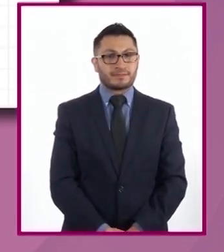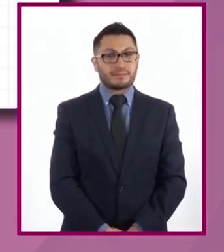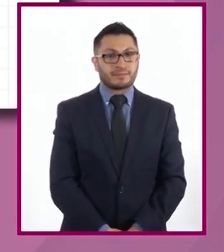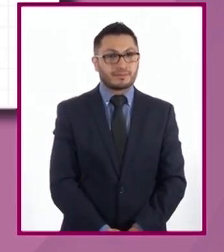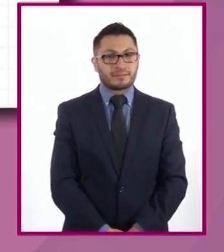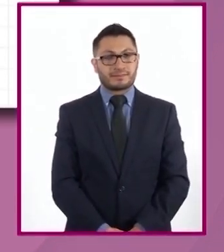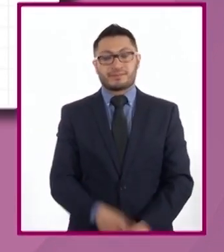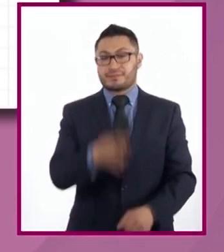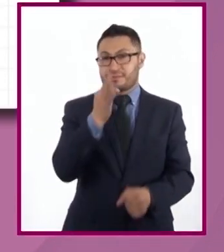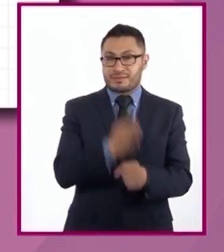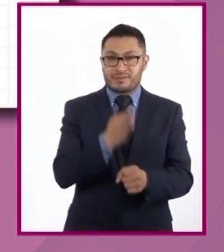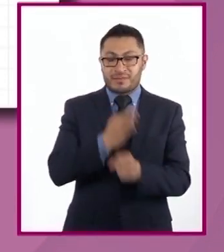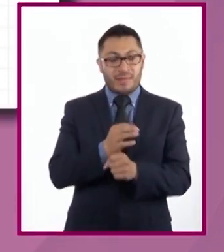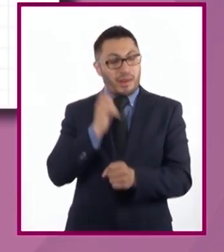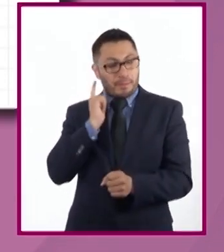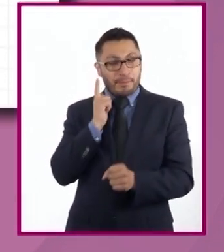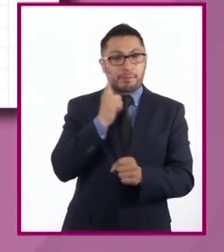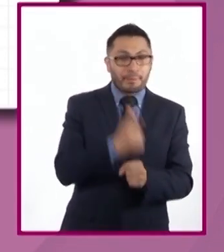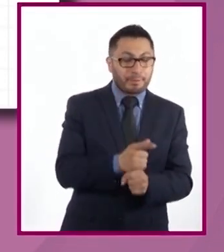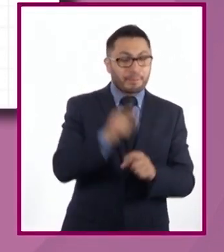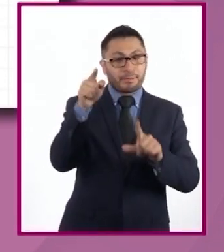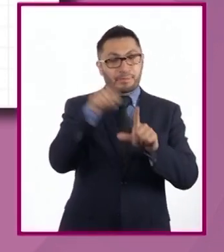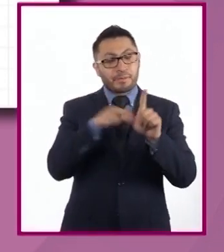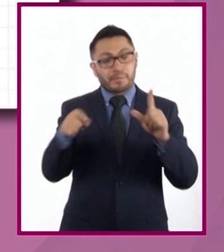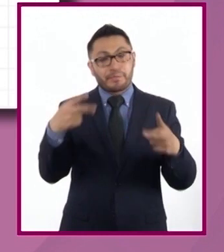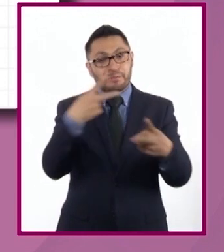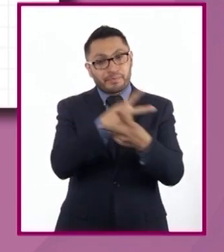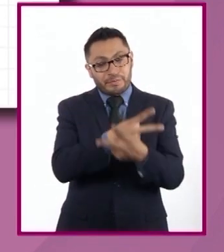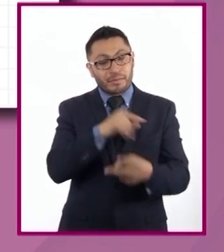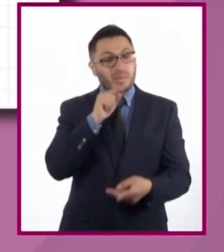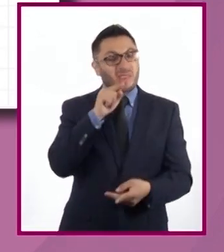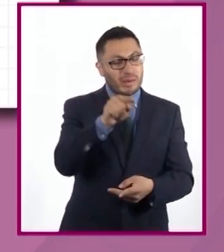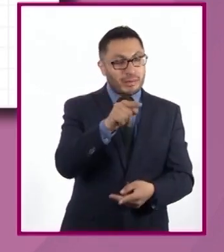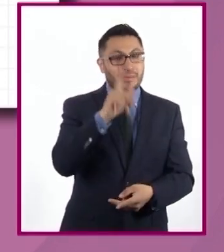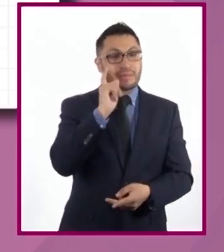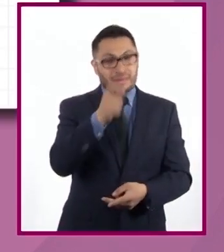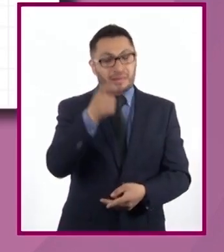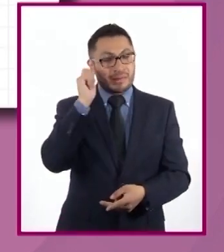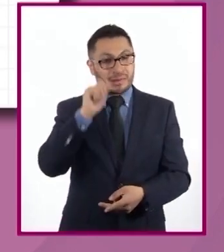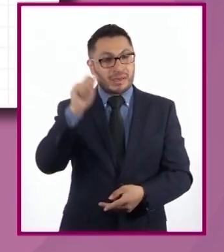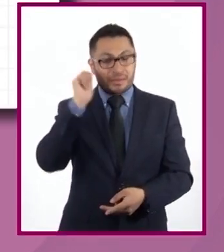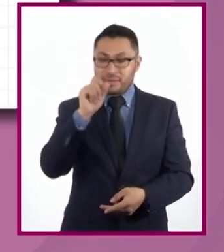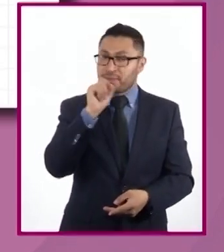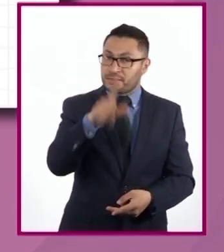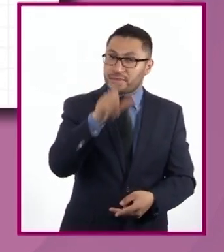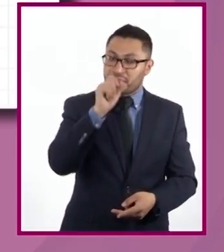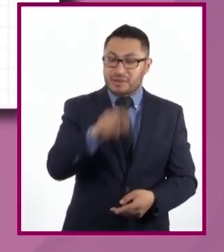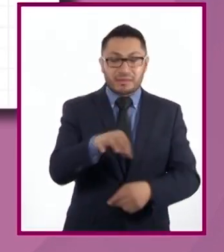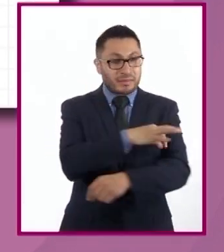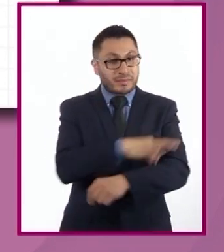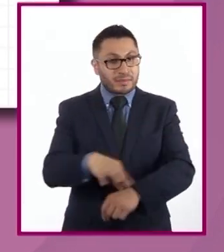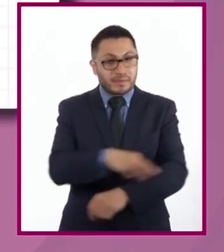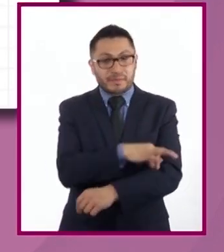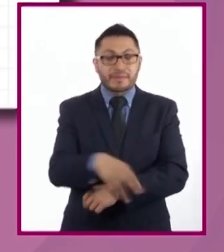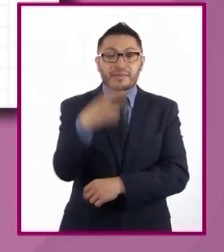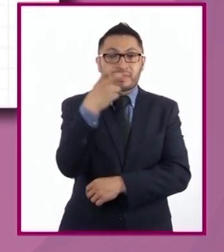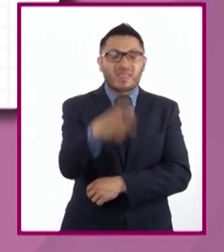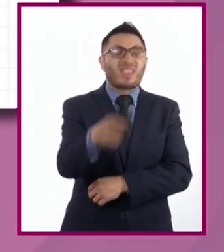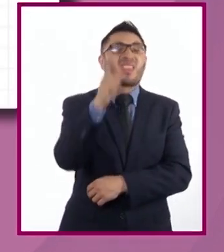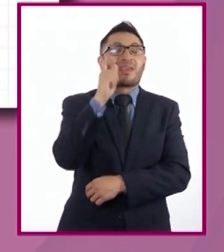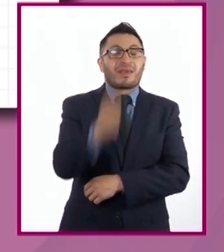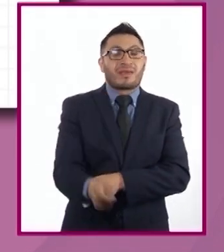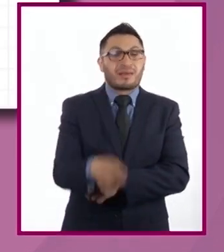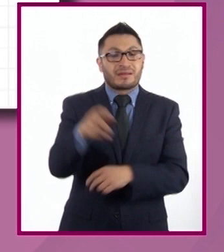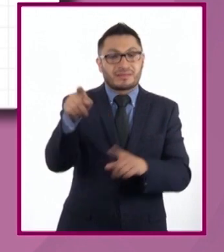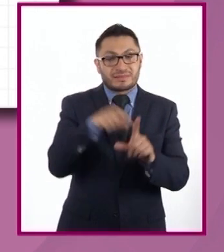Por lo que hemos visto, los ángulos opuestos por el vértice siempre tienen la misma medida. Esto significa que